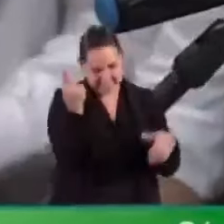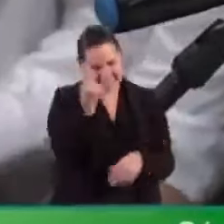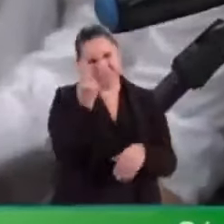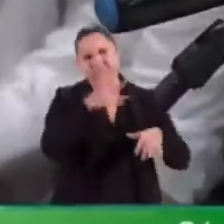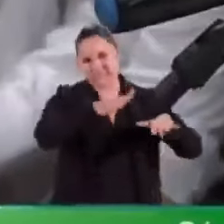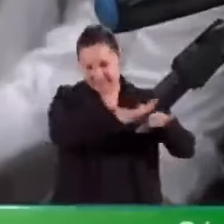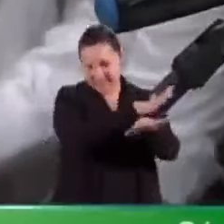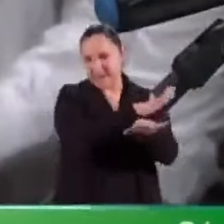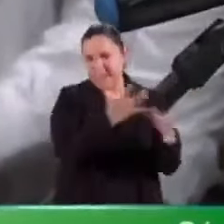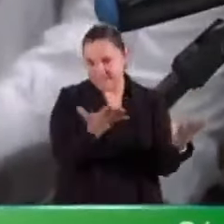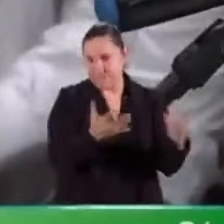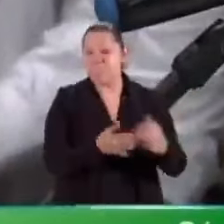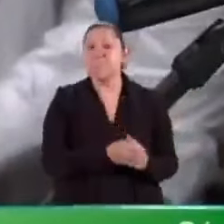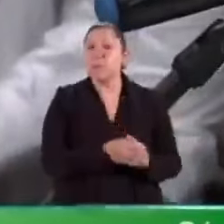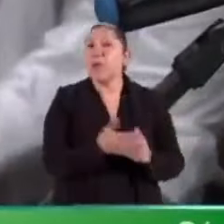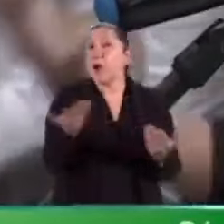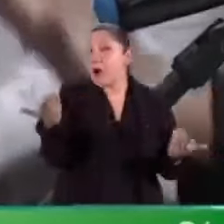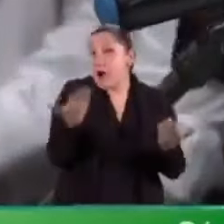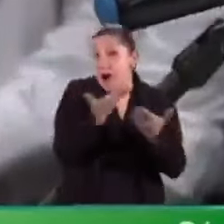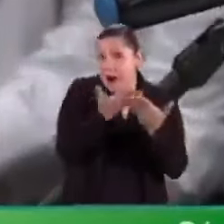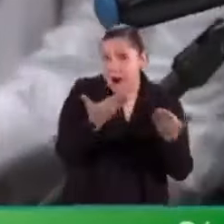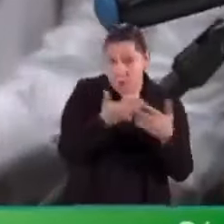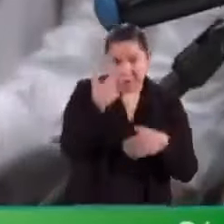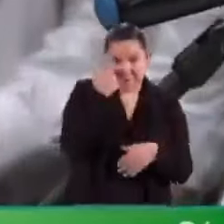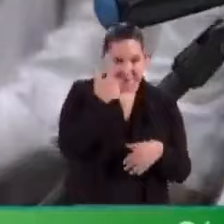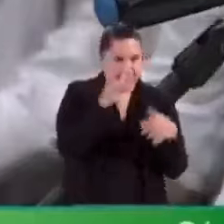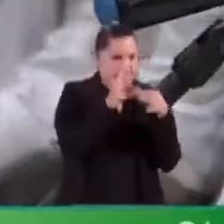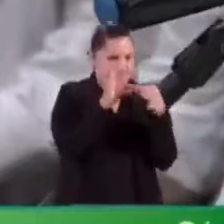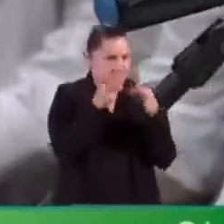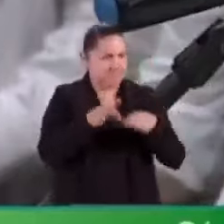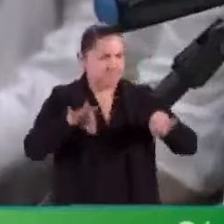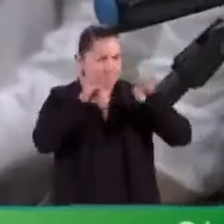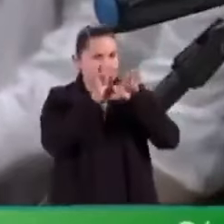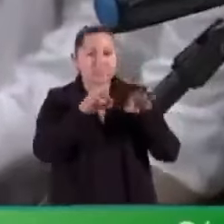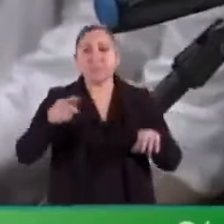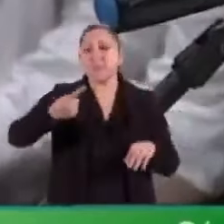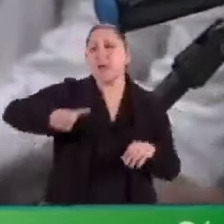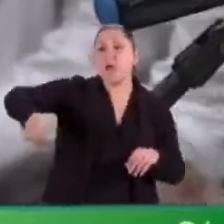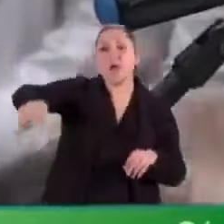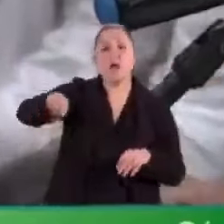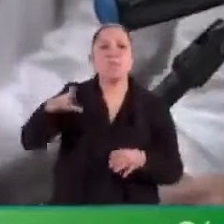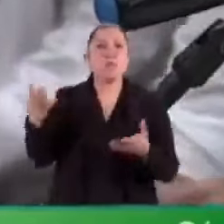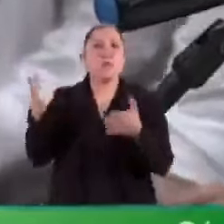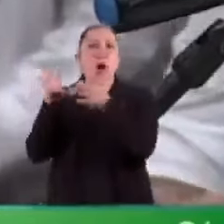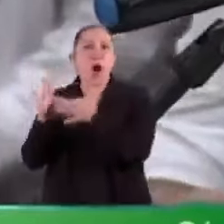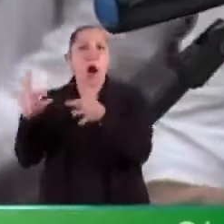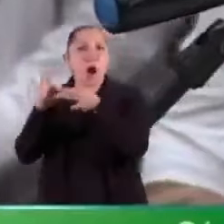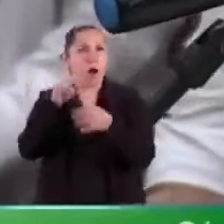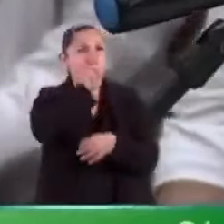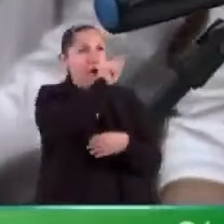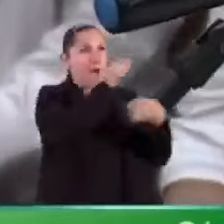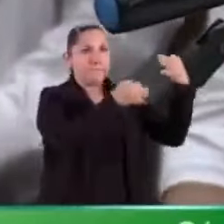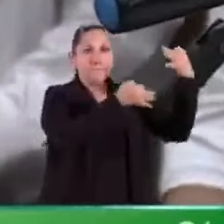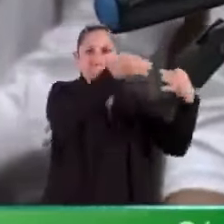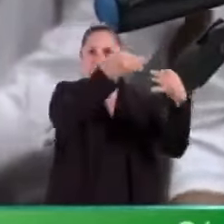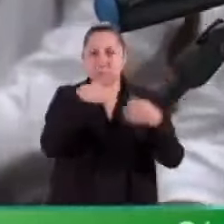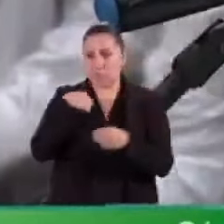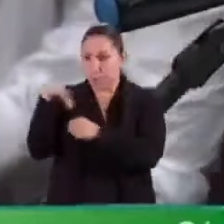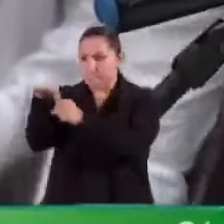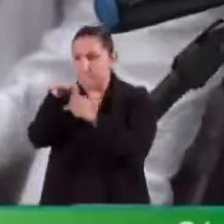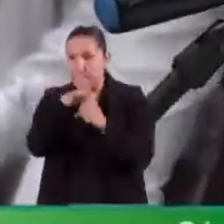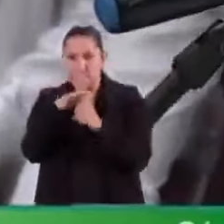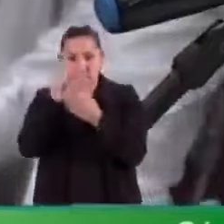importante. Dicen que la elección de los ministros vulnera la independencia del